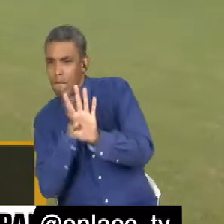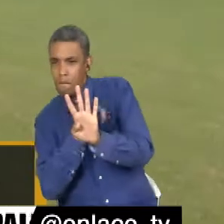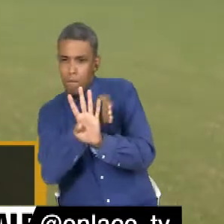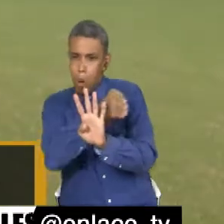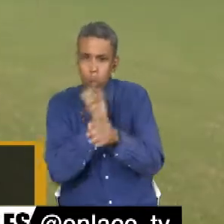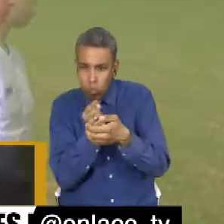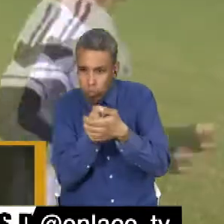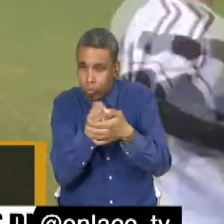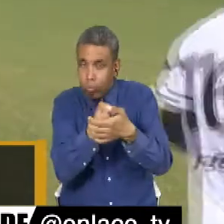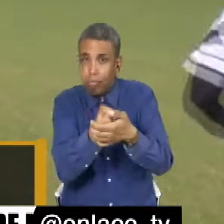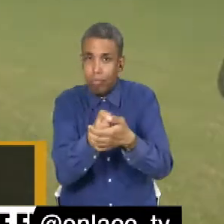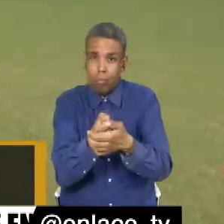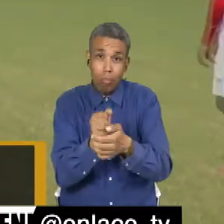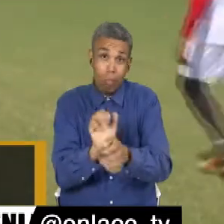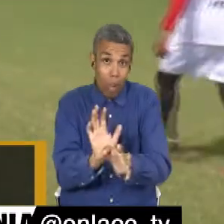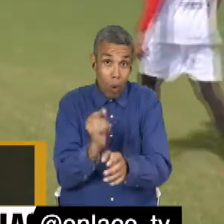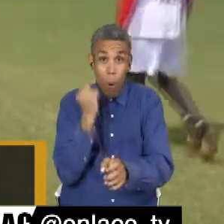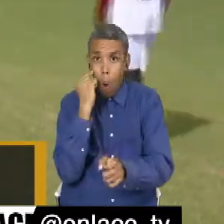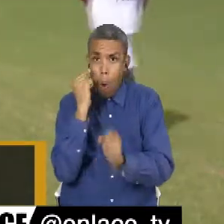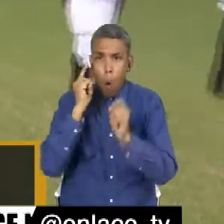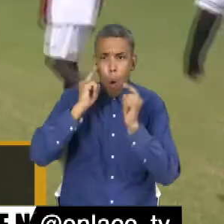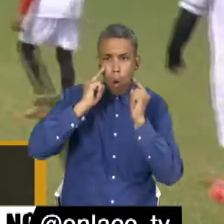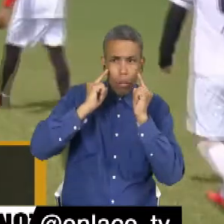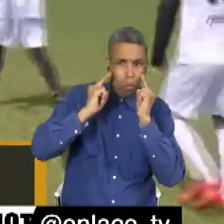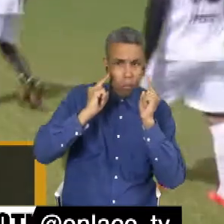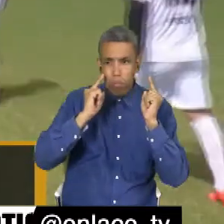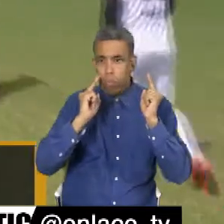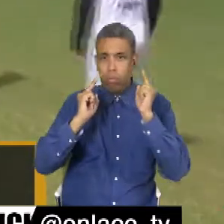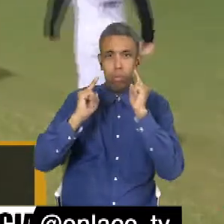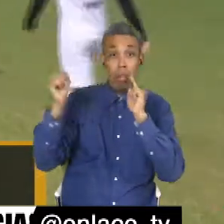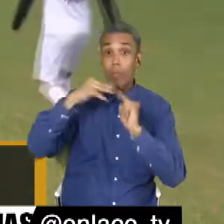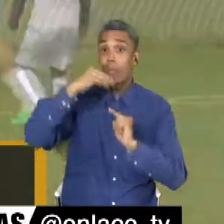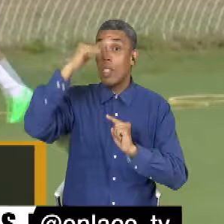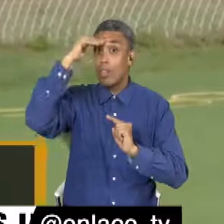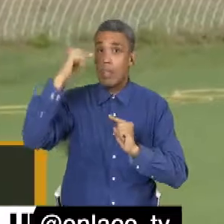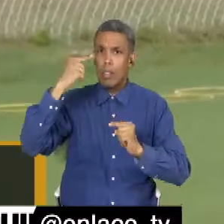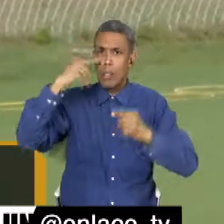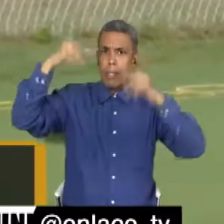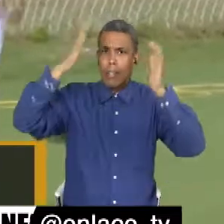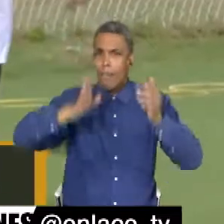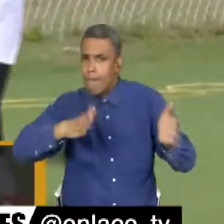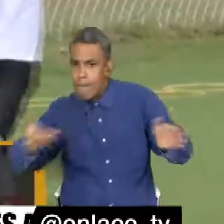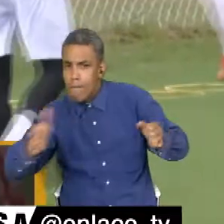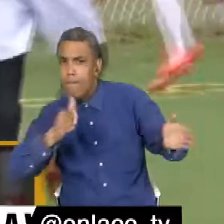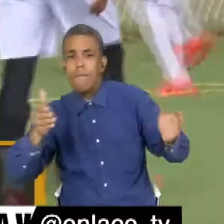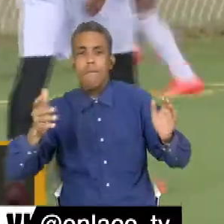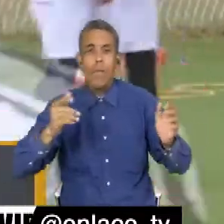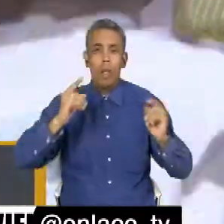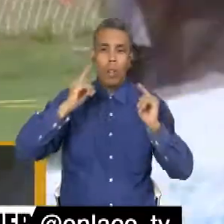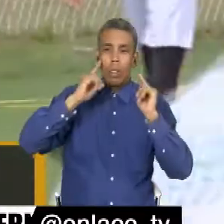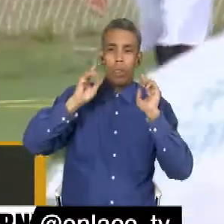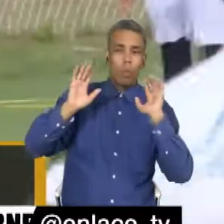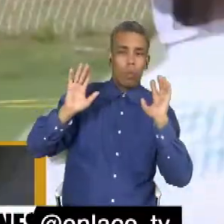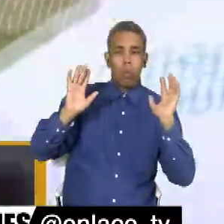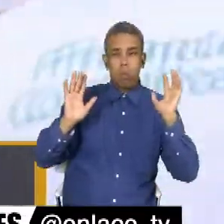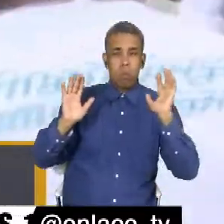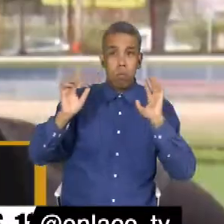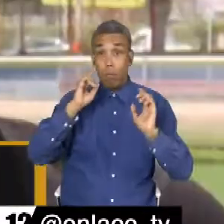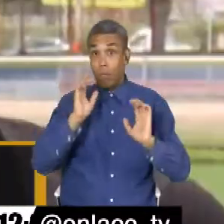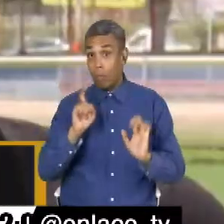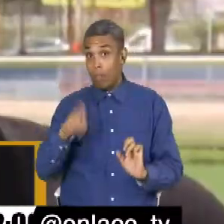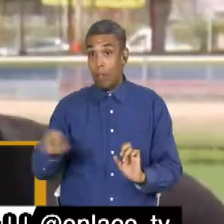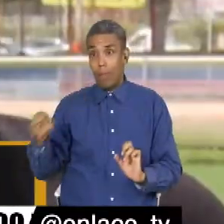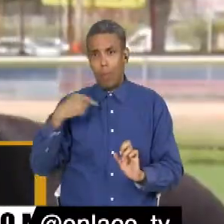tenemos que tener precaución, ellos tienen jugadores importantes y bueno, no tenemos claridad quién van a ir a jugar, pero sabemos de que